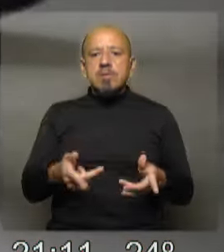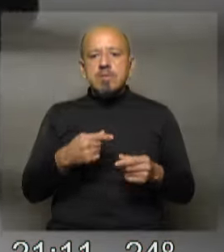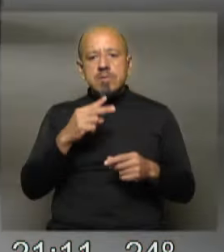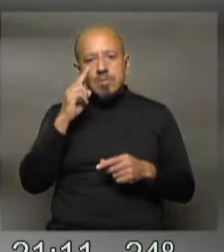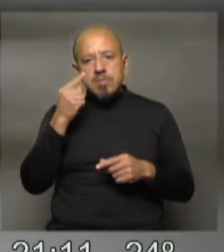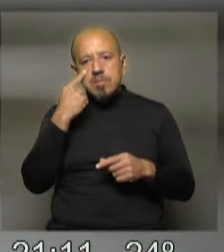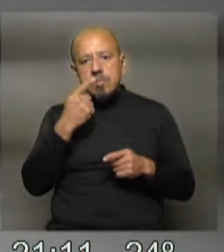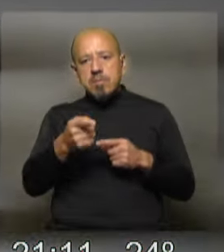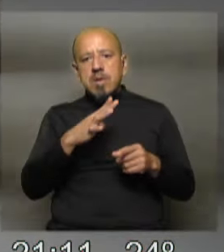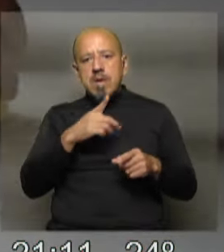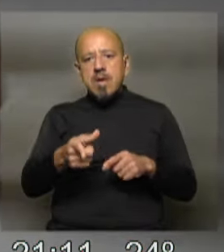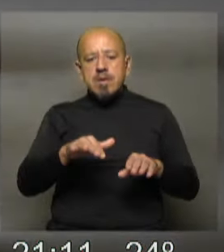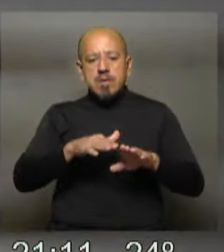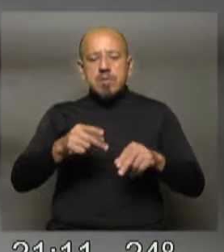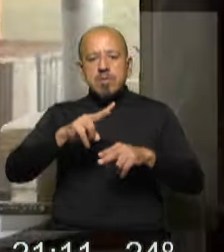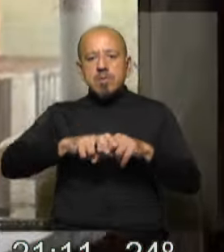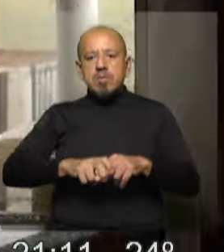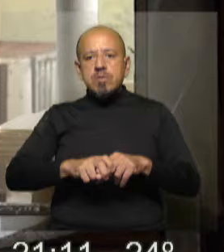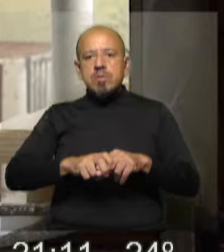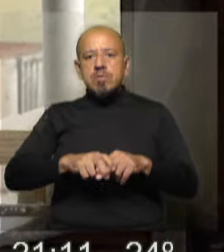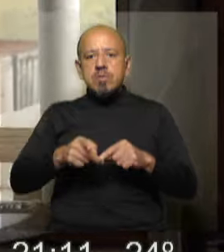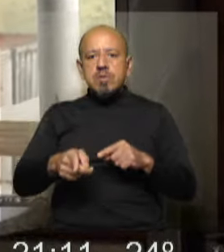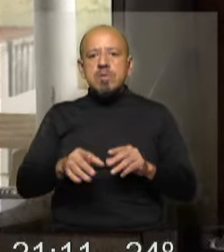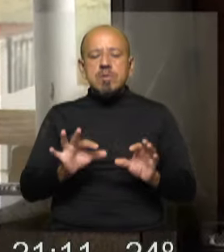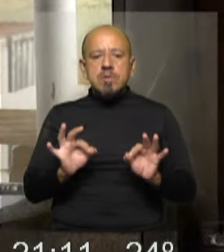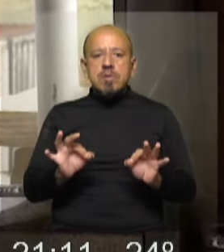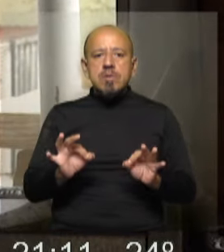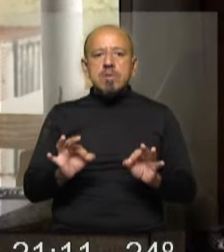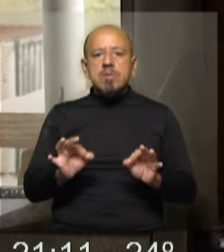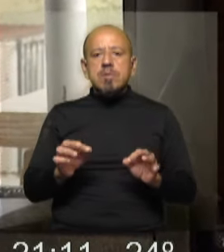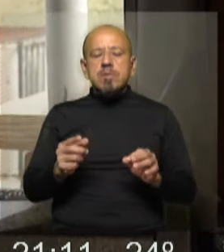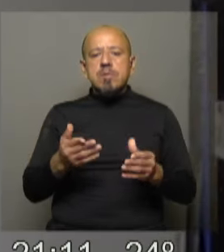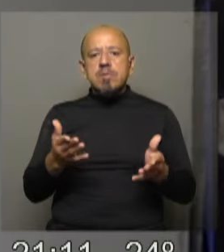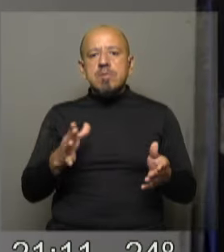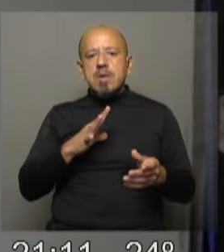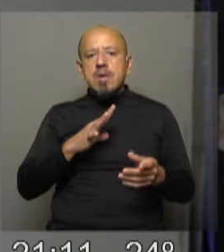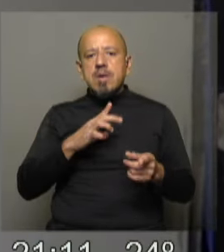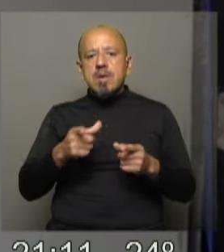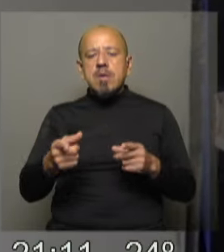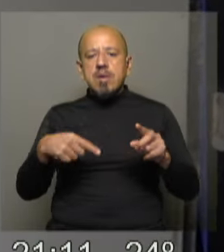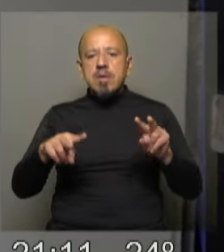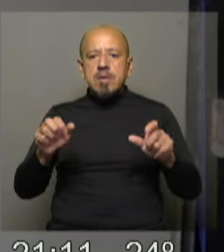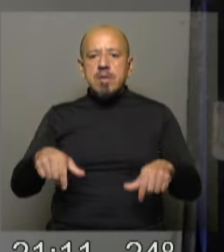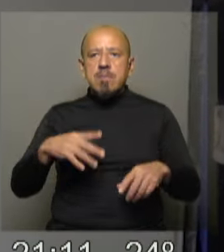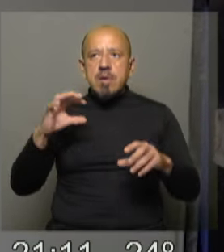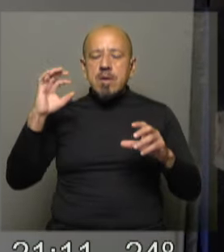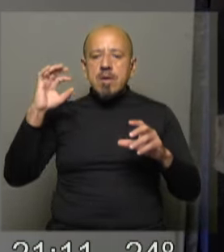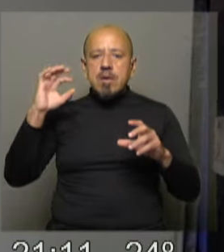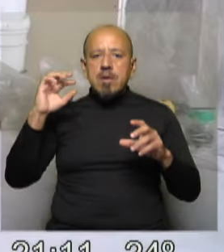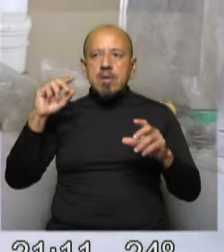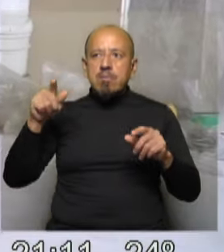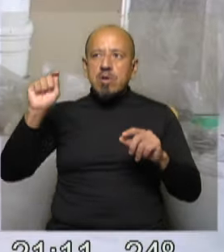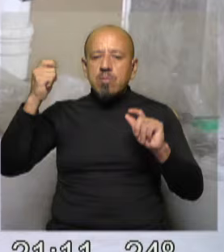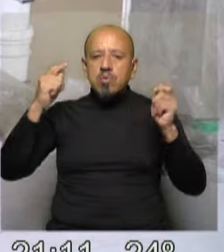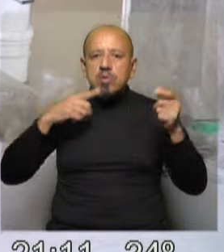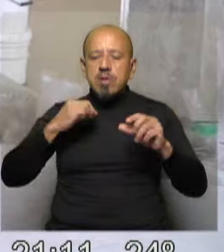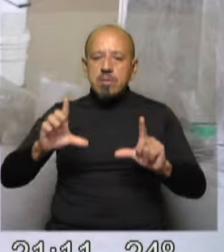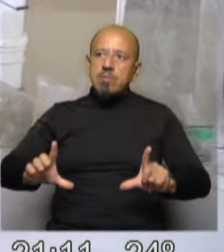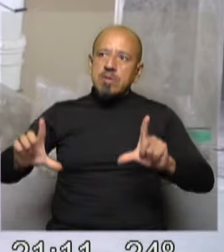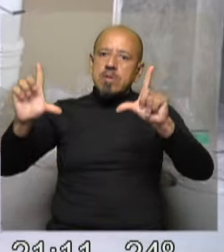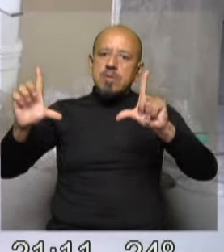tienen sus escritorios, sus sillas que están acondicionados, que hay buenos equipos de audio también, las